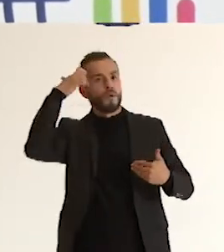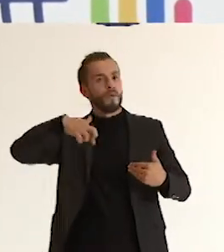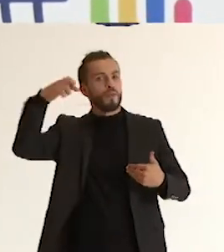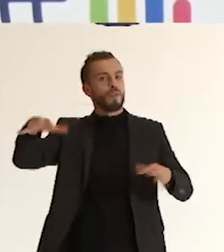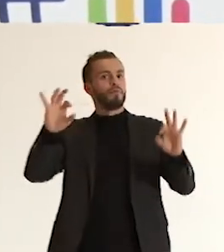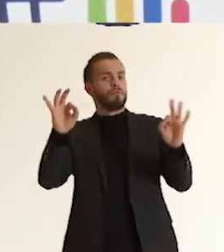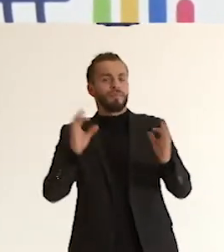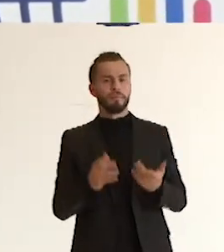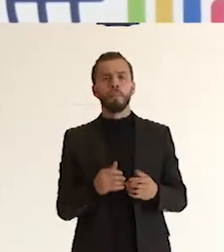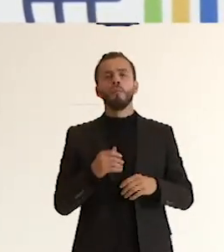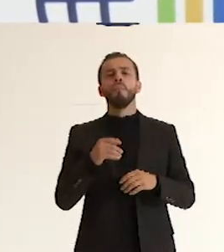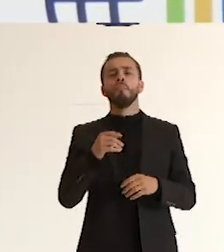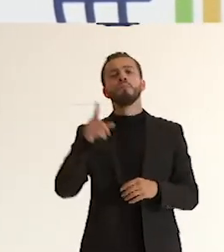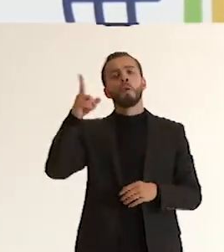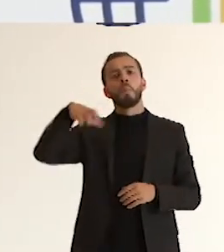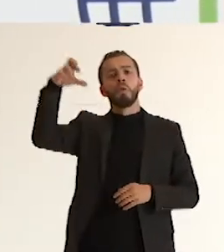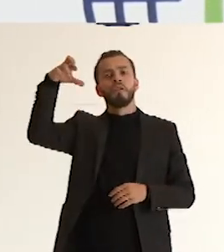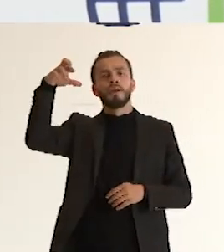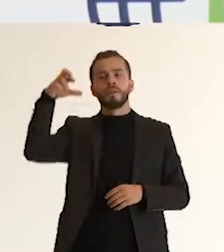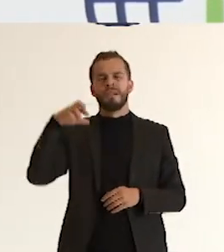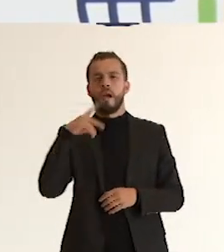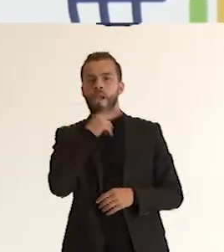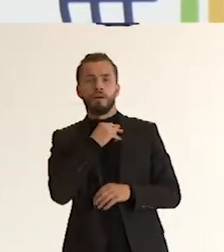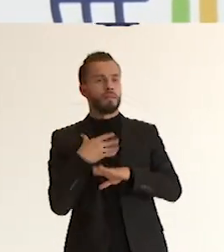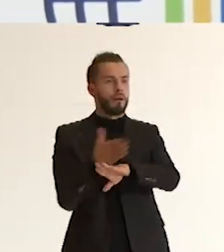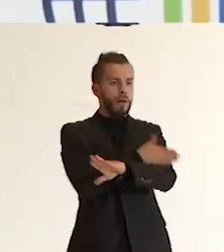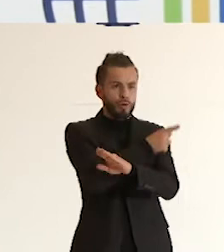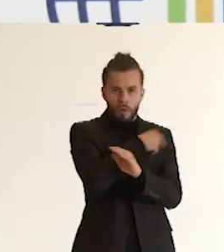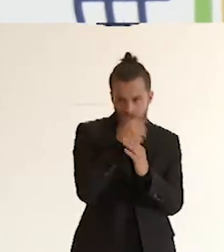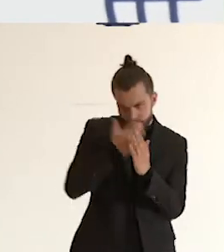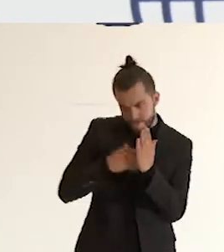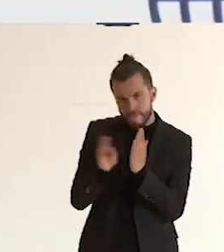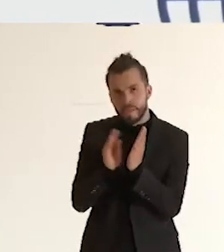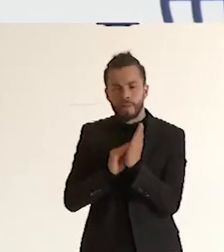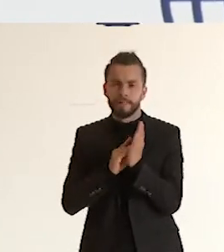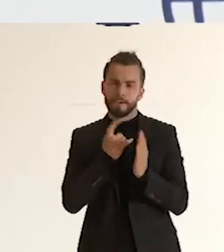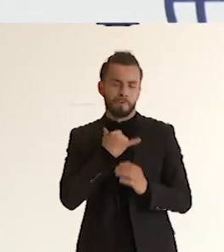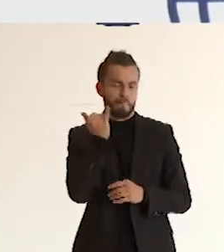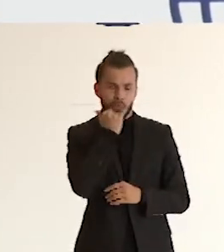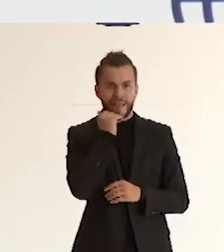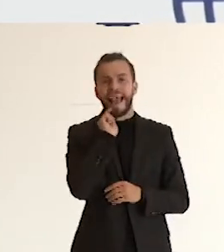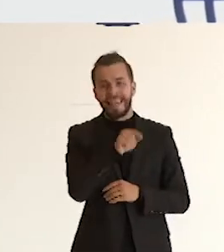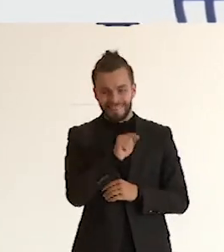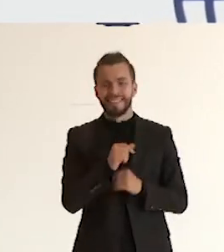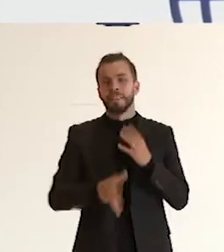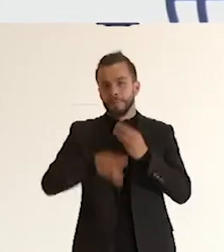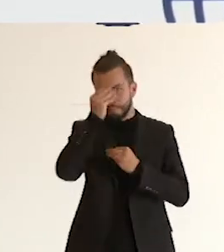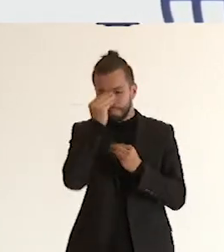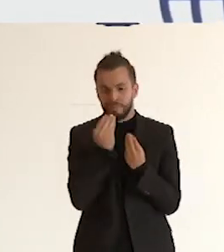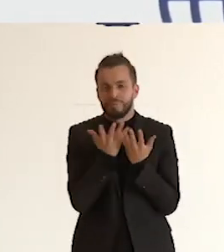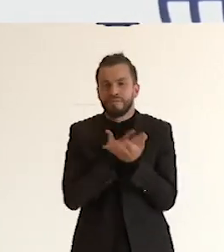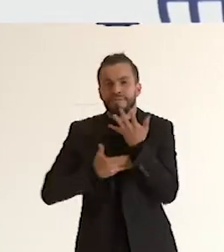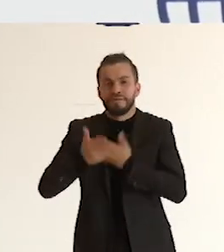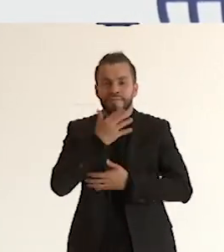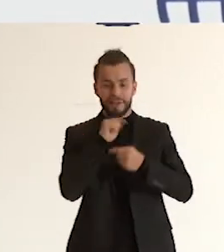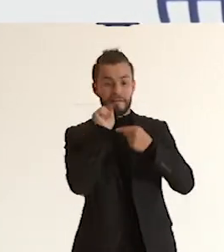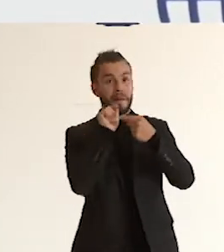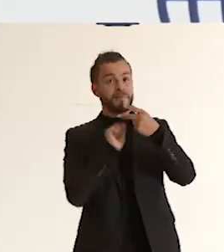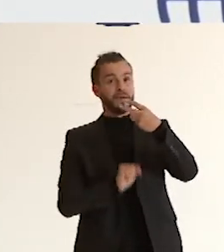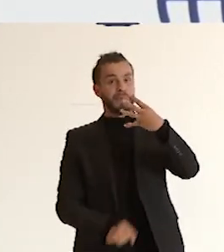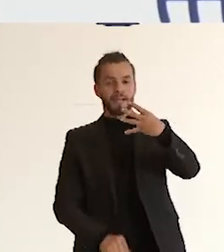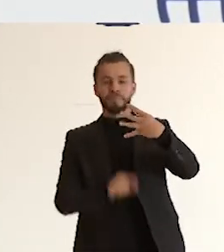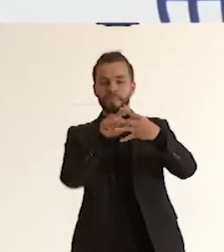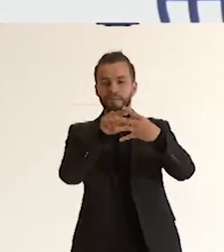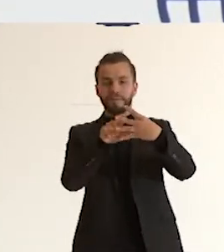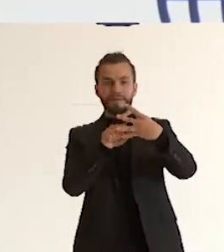desempeño posterior entonces ese ha sido uno de los temas que también apareció entonces identificamos estos cuatro ámbitos de